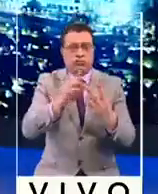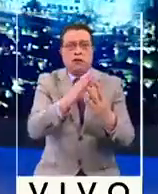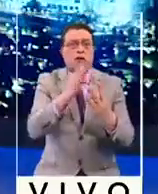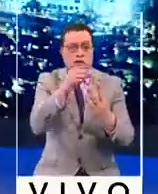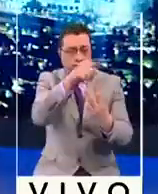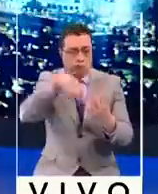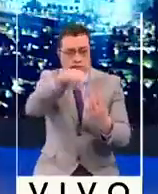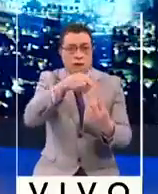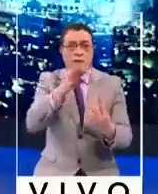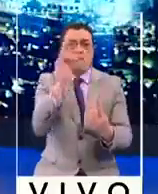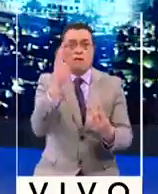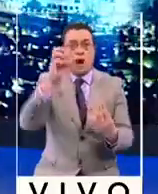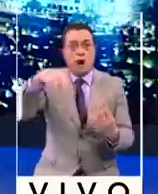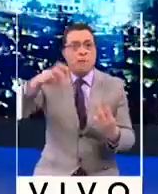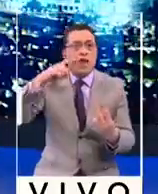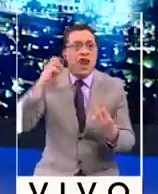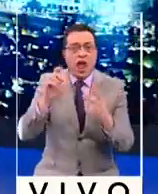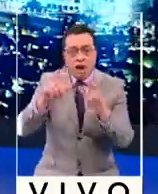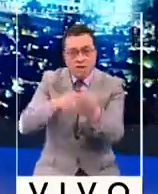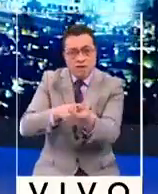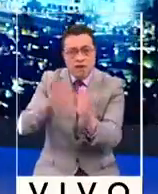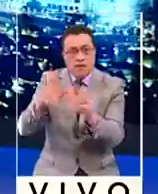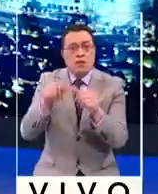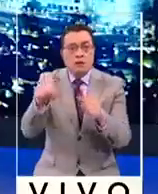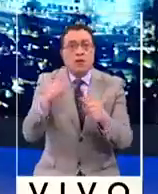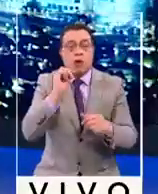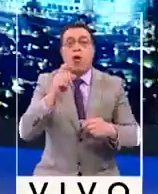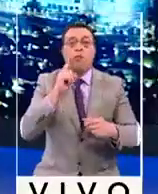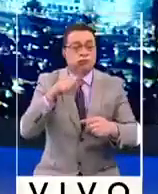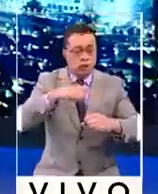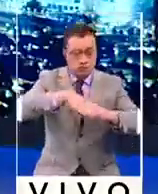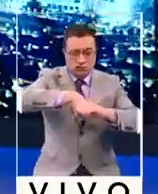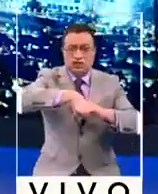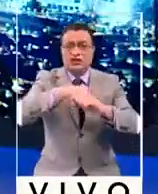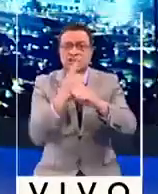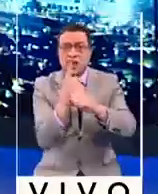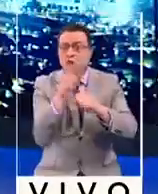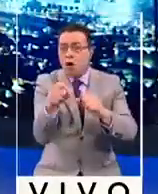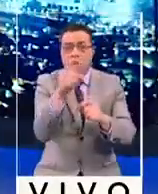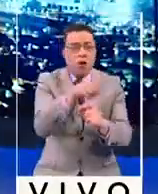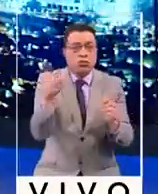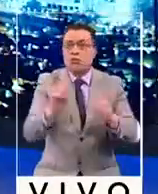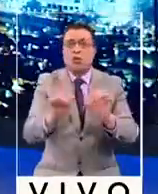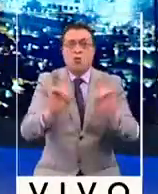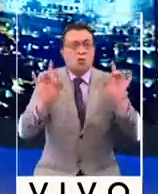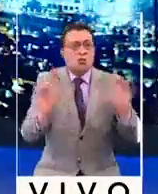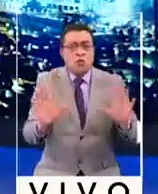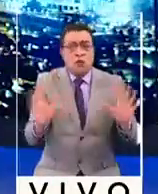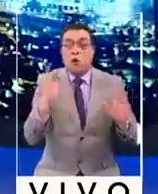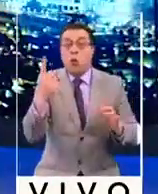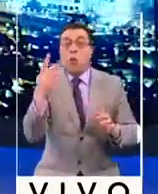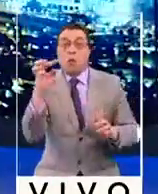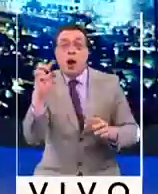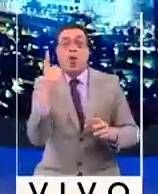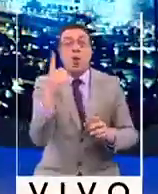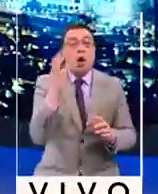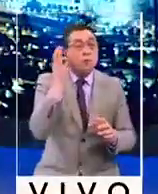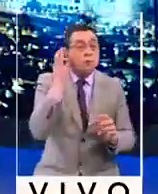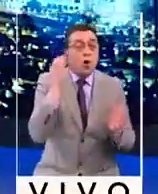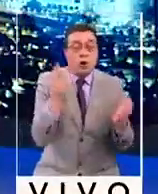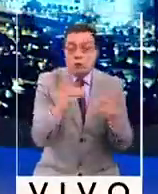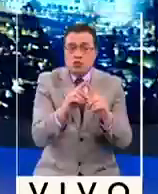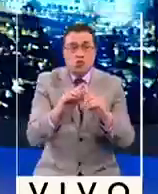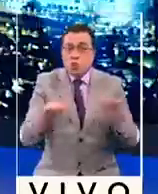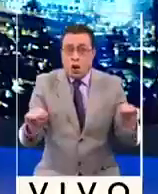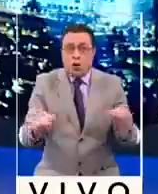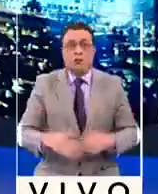los quiera y los cuide, y eso no lo determina ni el sexo de sus padres, ni si hay solo un papá o solo una mamá.